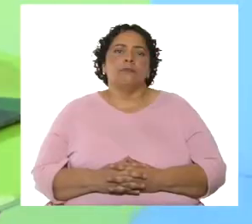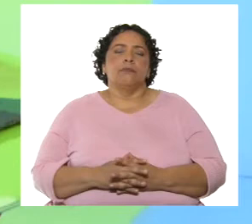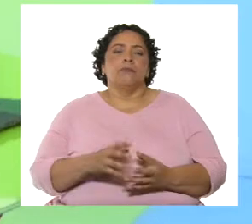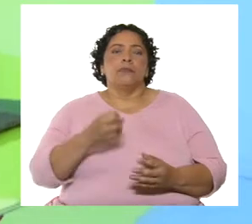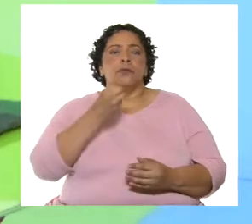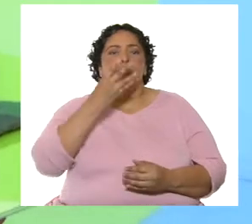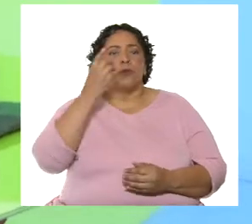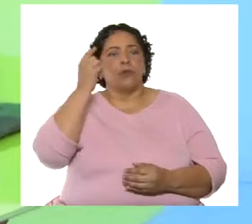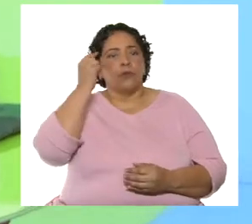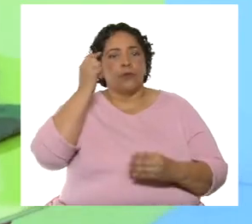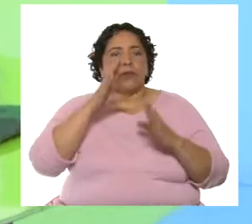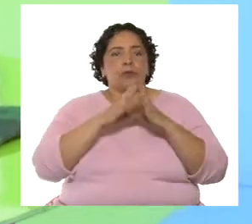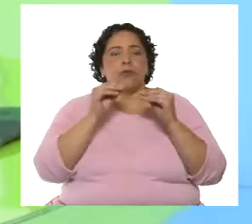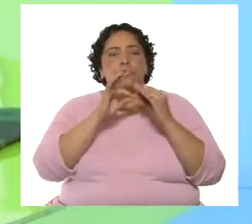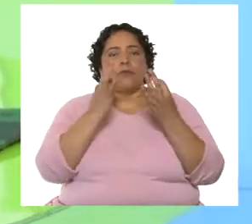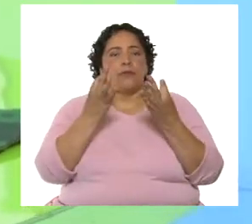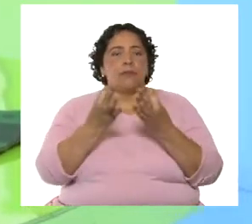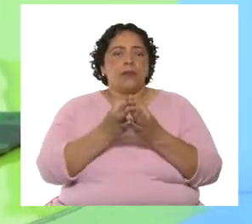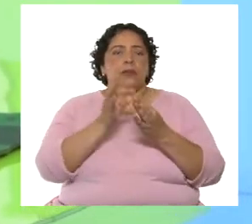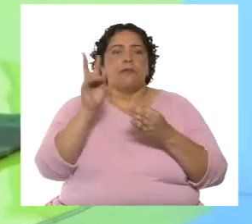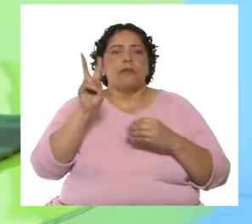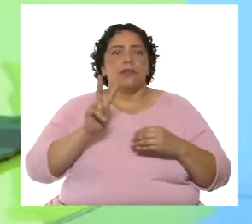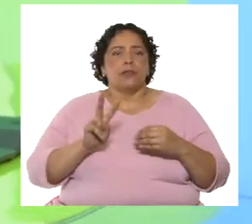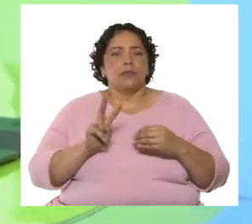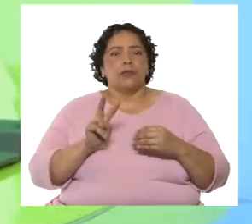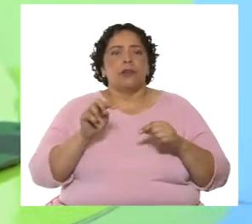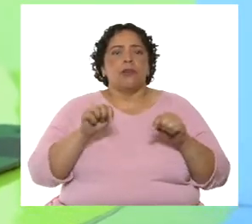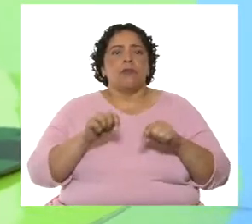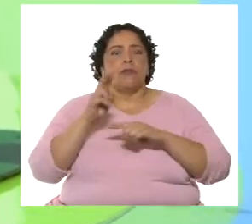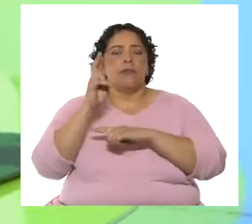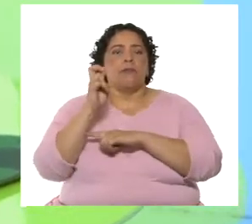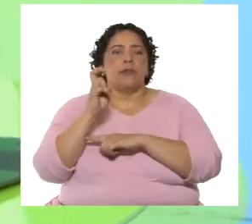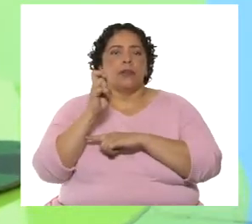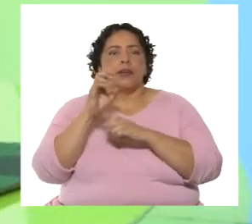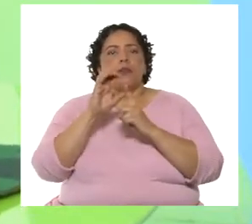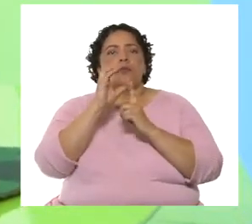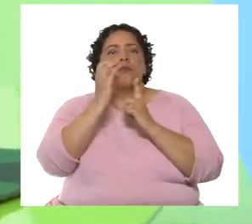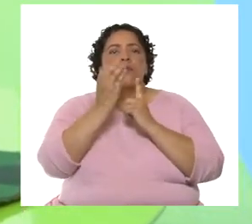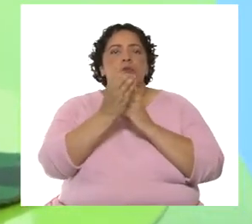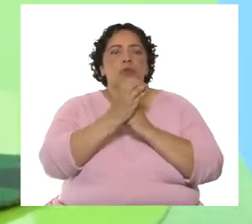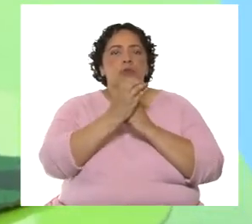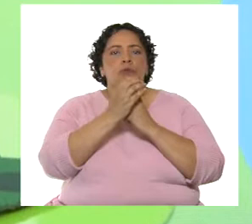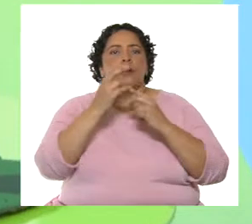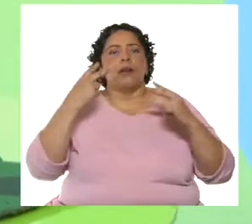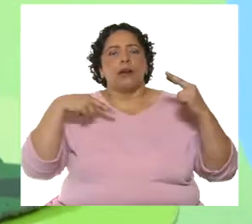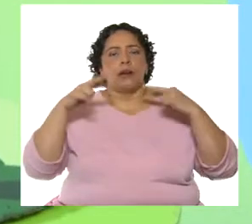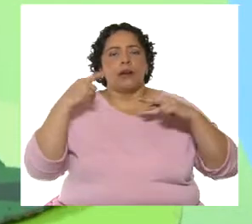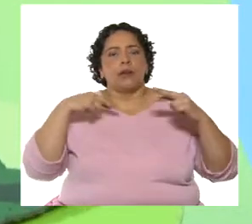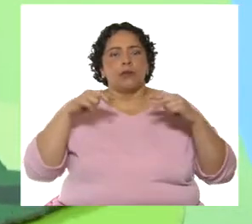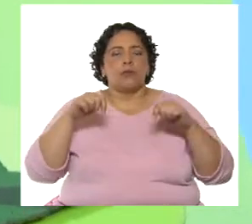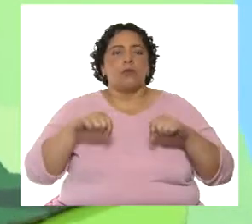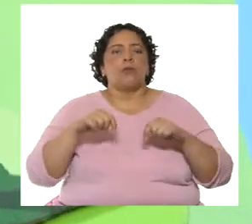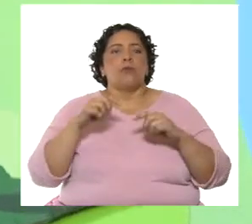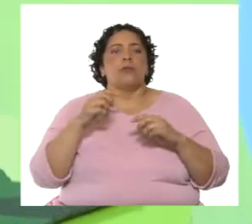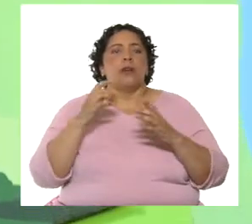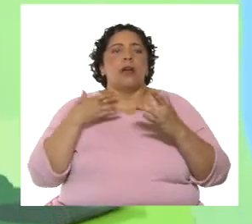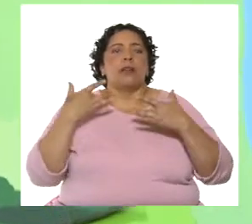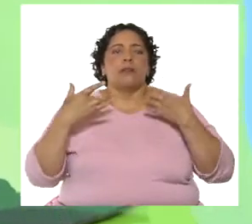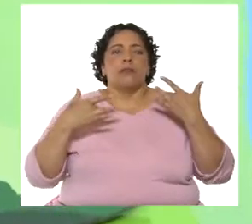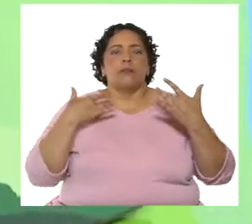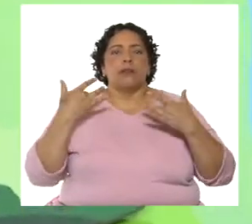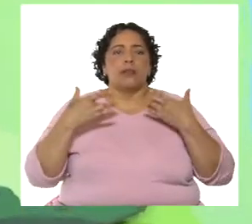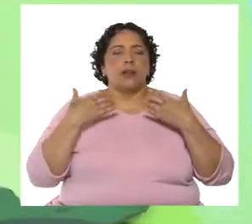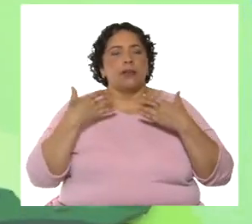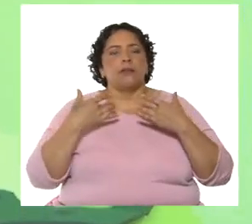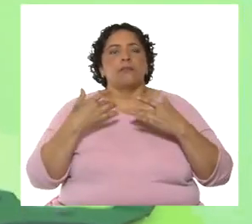Muy buenos días a todas las familias venezolanas. Hoy día viernes de cultura y recreación, donde vamos a tener actividades